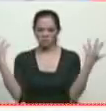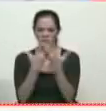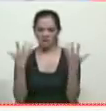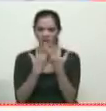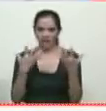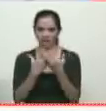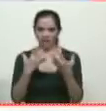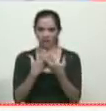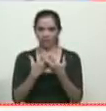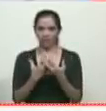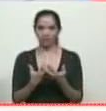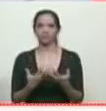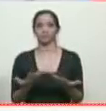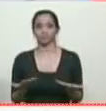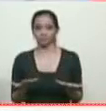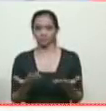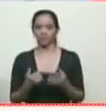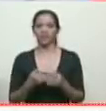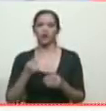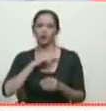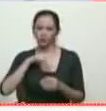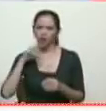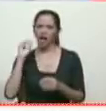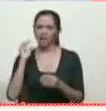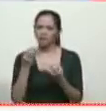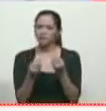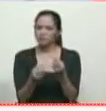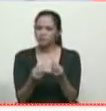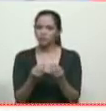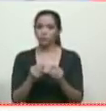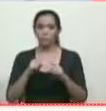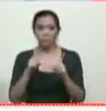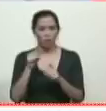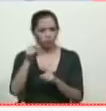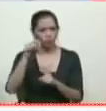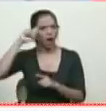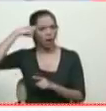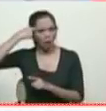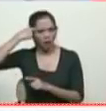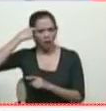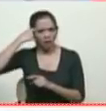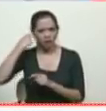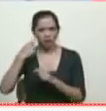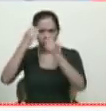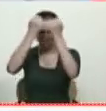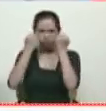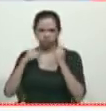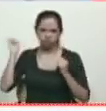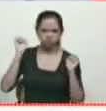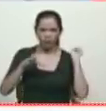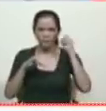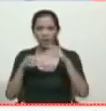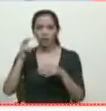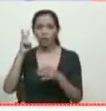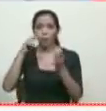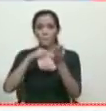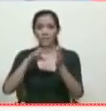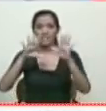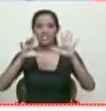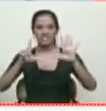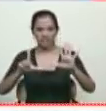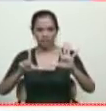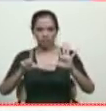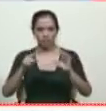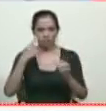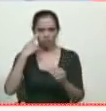verdad, tenemos tiempo hablando de eso. Pero cuando tú recuerdas las guarimbas de 2017, ¿verdad? Y ves lo que pasó en esas